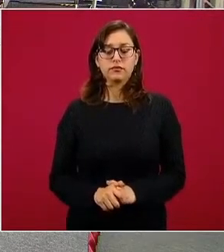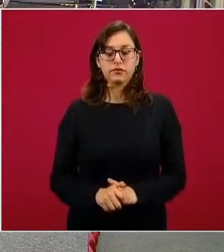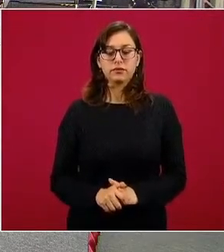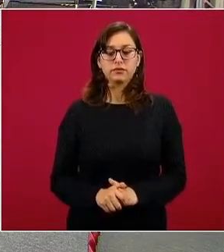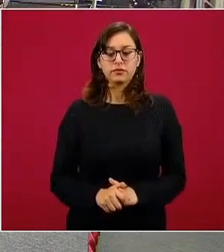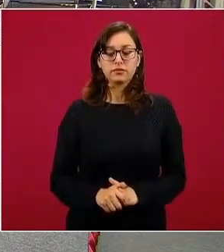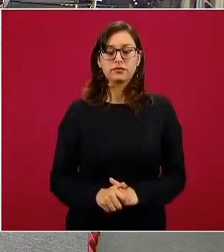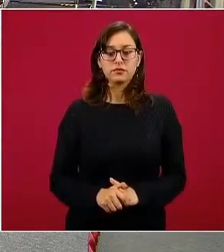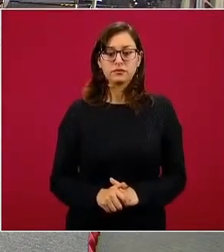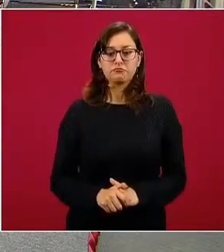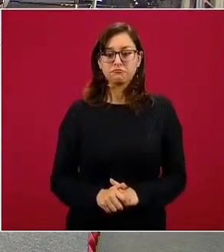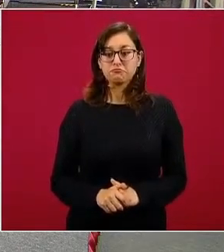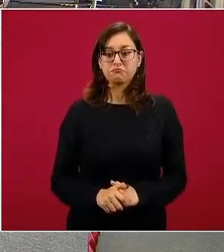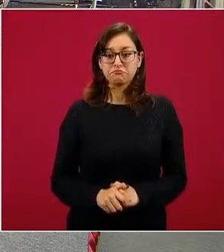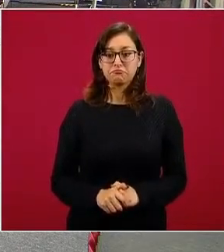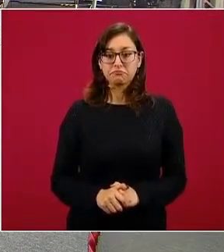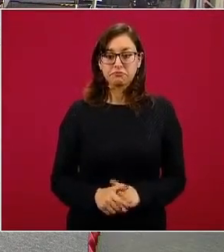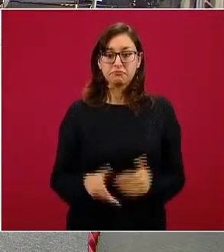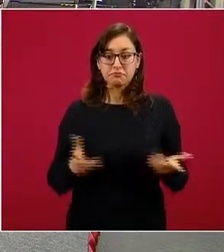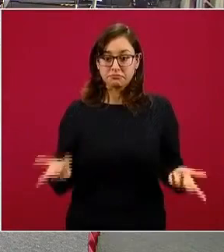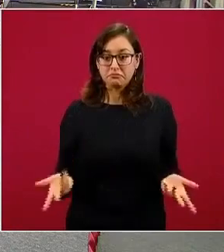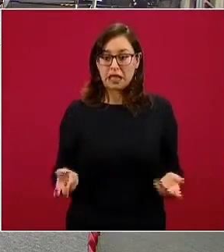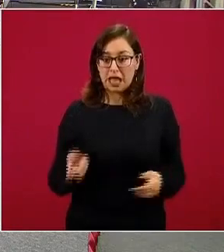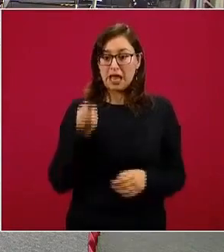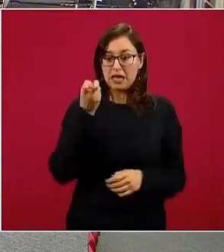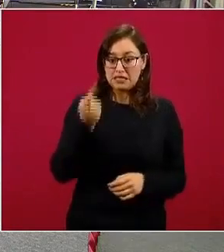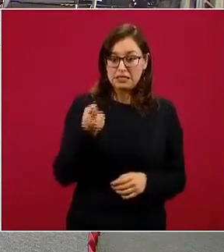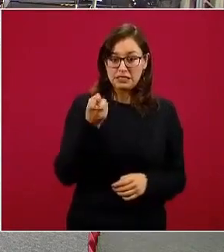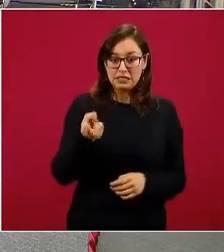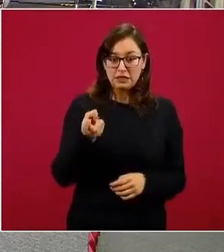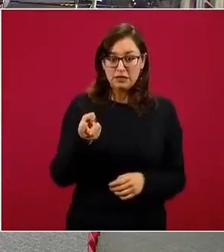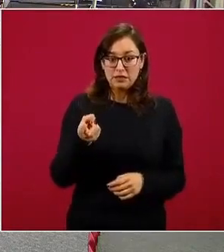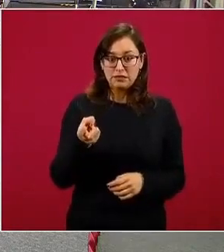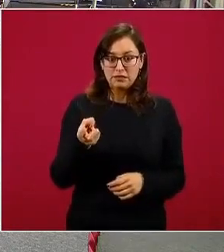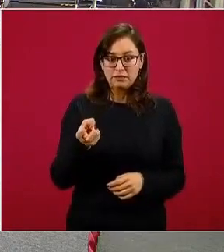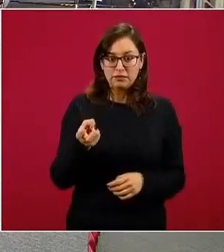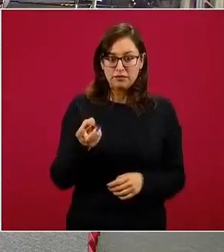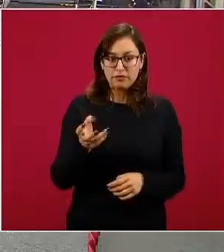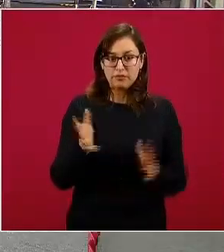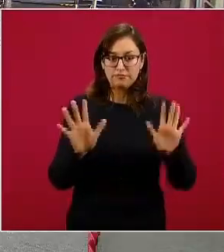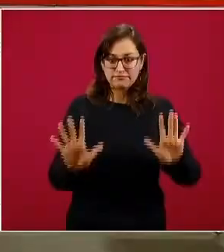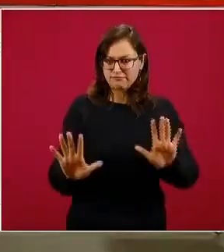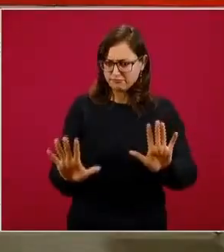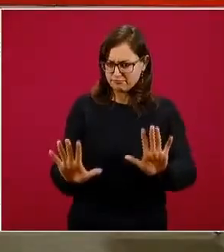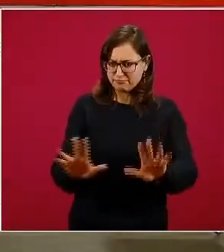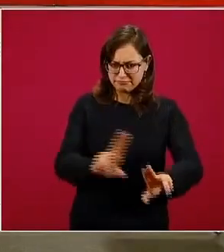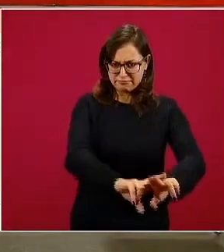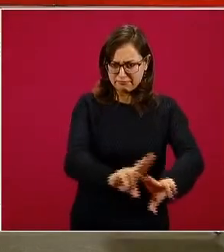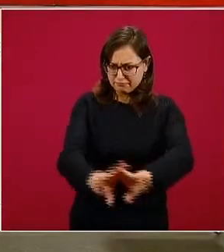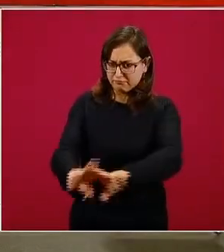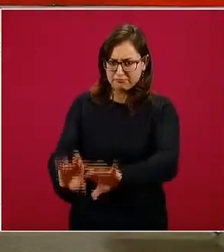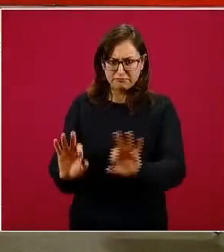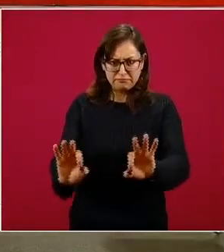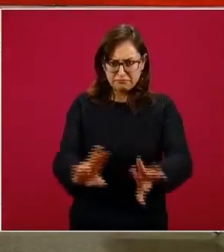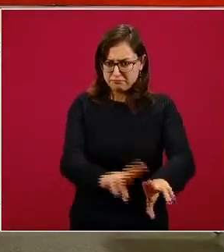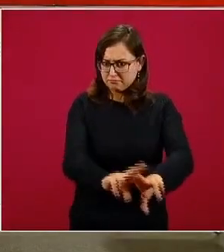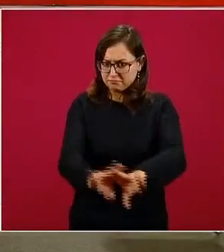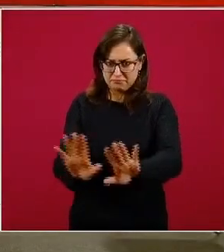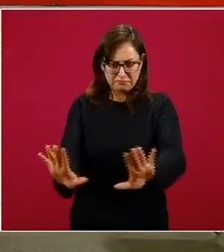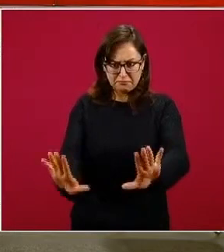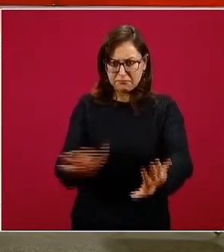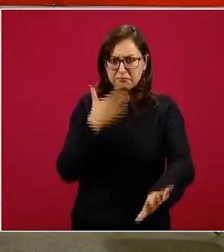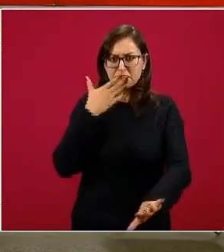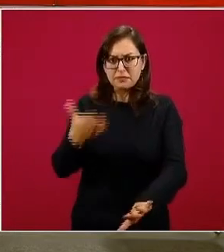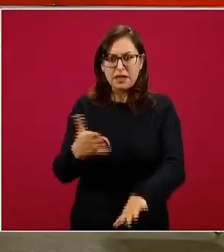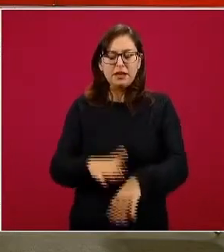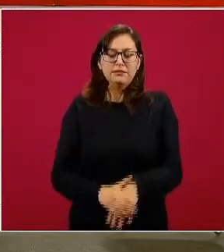último comentario que acaba de hacer nuestro señor presidente. ¿Estás bien? No, está bien. Bueno, primero felicito y agradezco a mi compañero